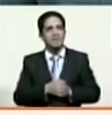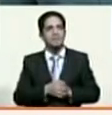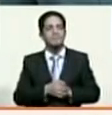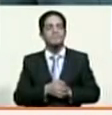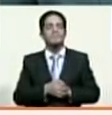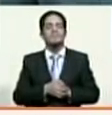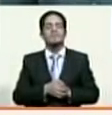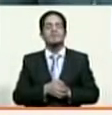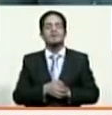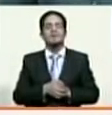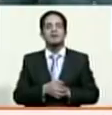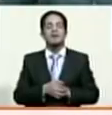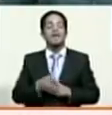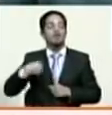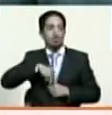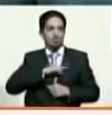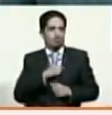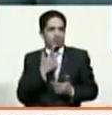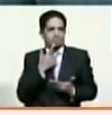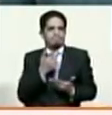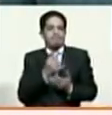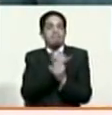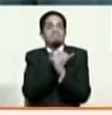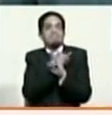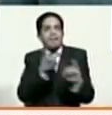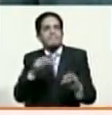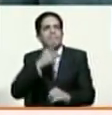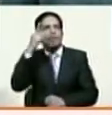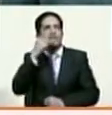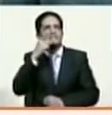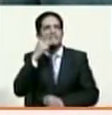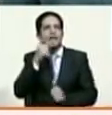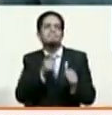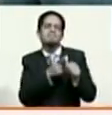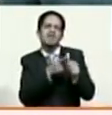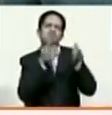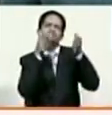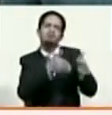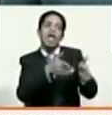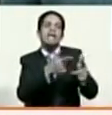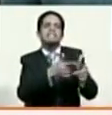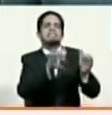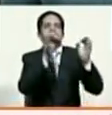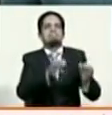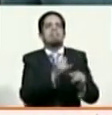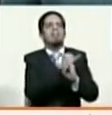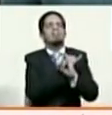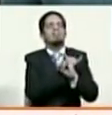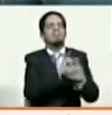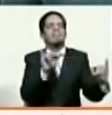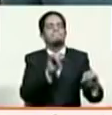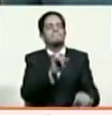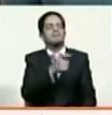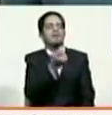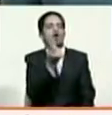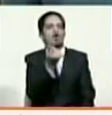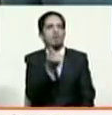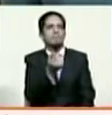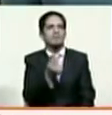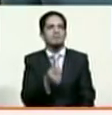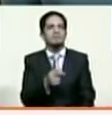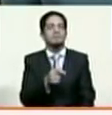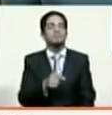poder consolidar la independencia política debíamos nosotros consolidar la independencia económica. Y este